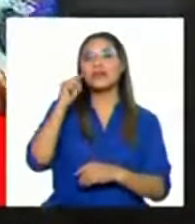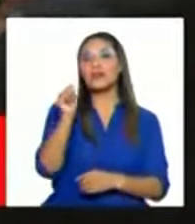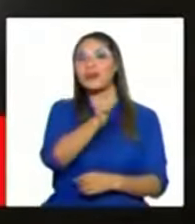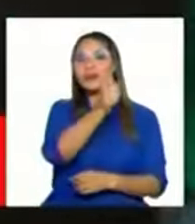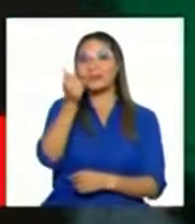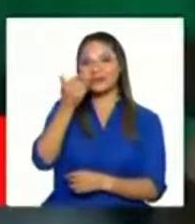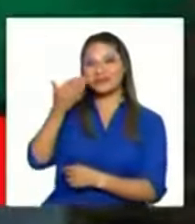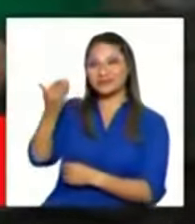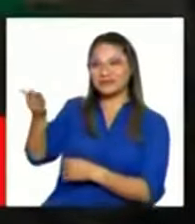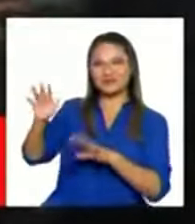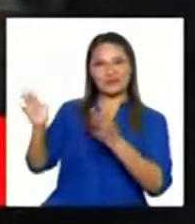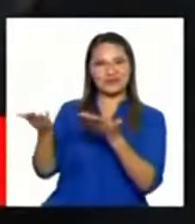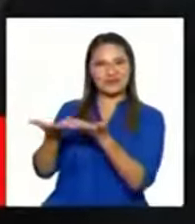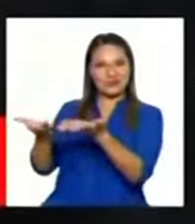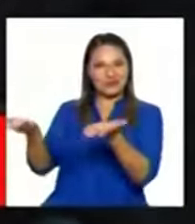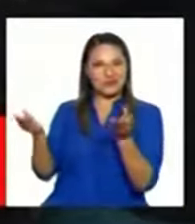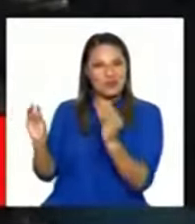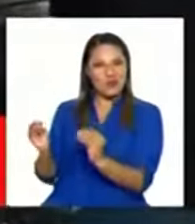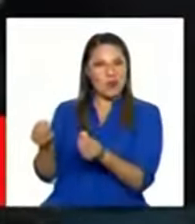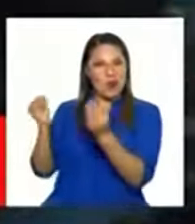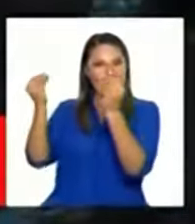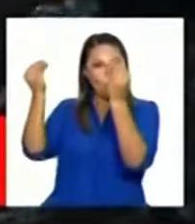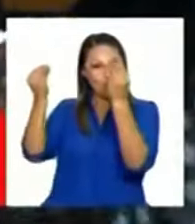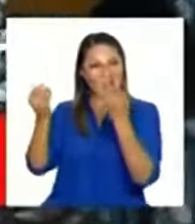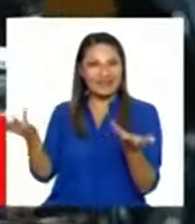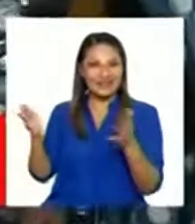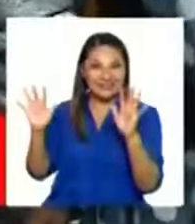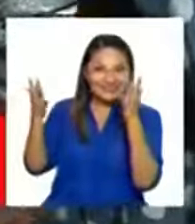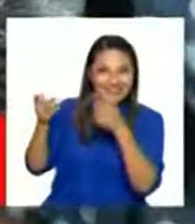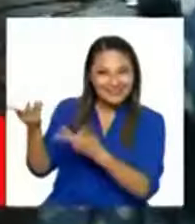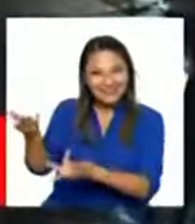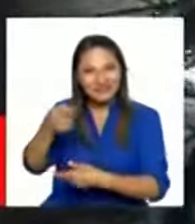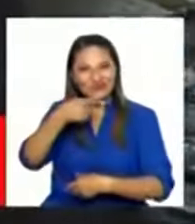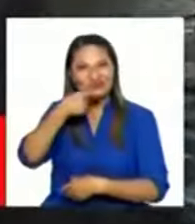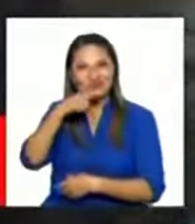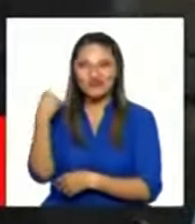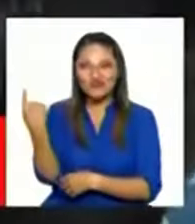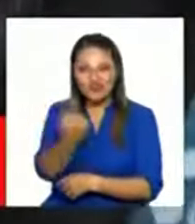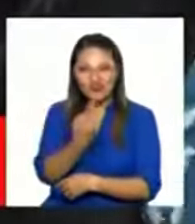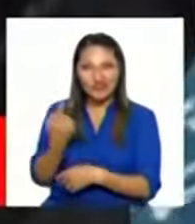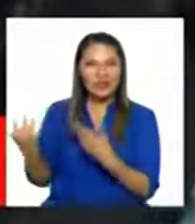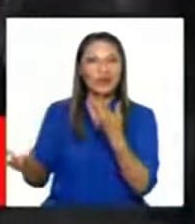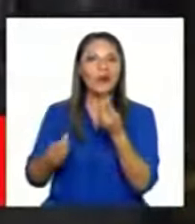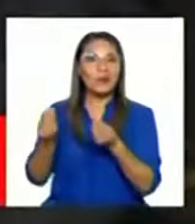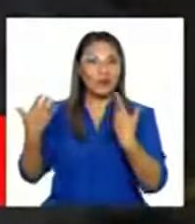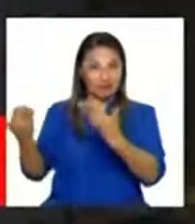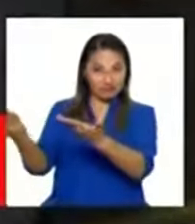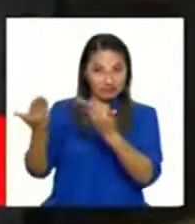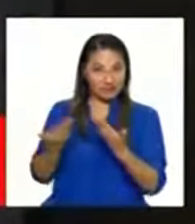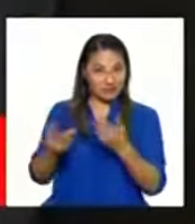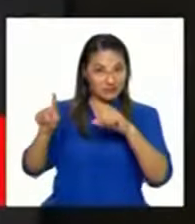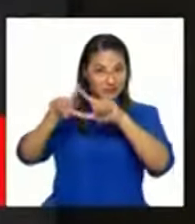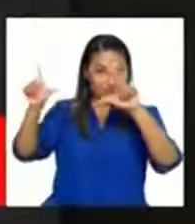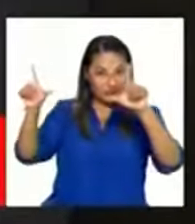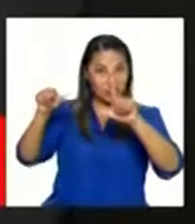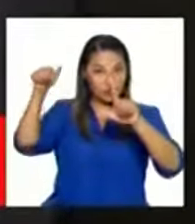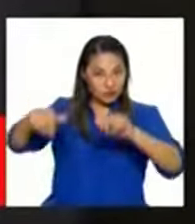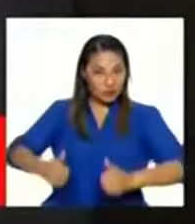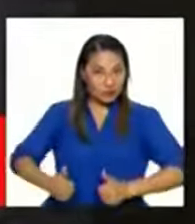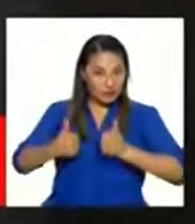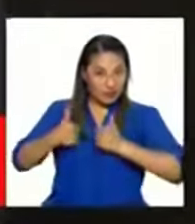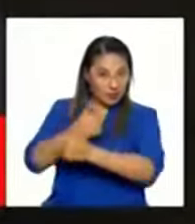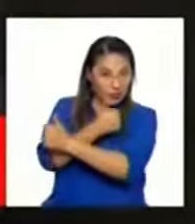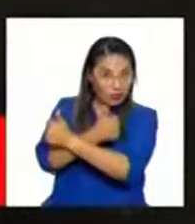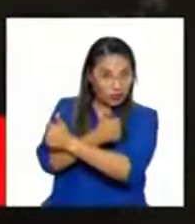también a la juventud por acá. Chicas, bienvenidas a TV Perú. Ustedes también, ustedes viven acá en Ayacucho. ¿De